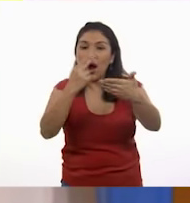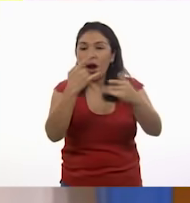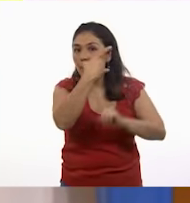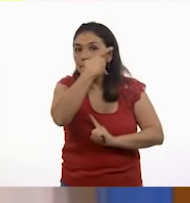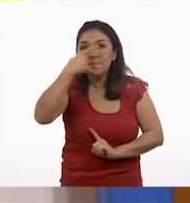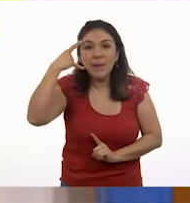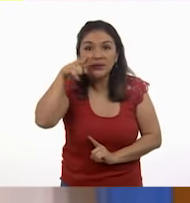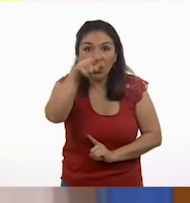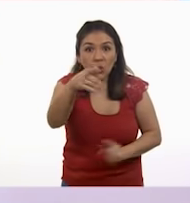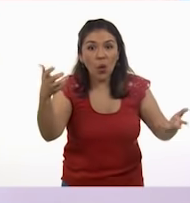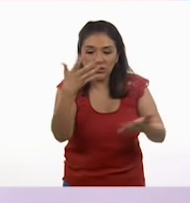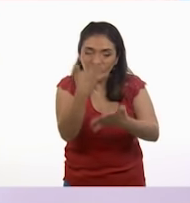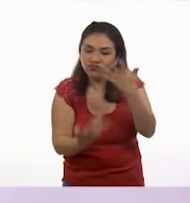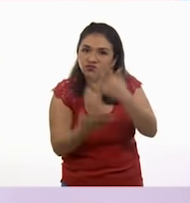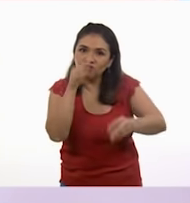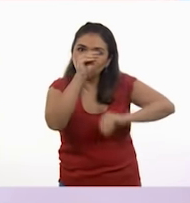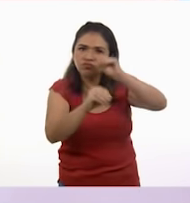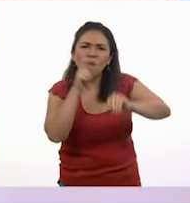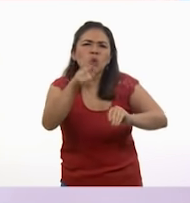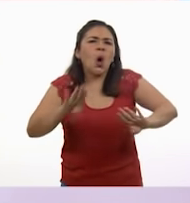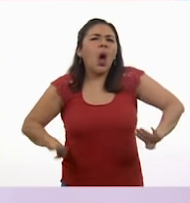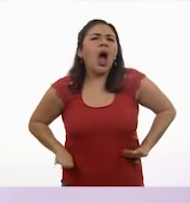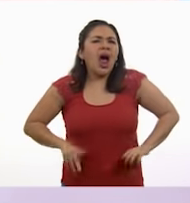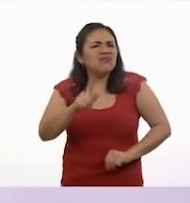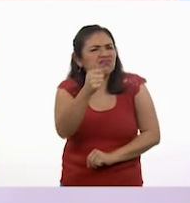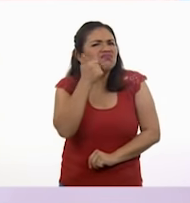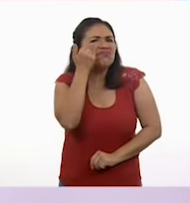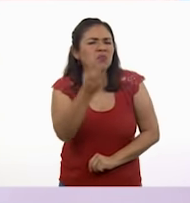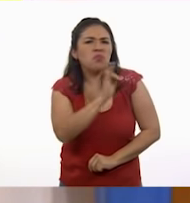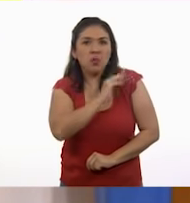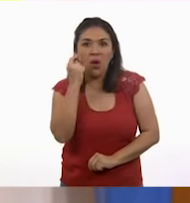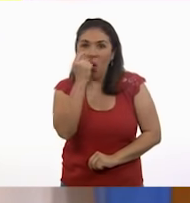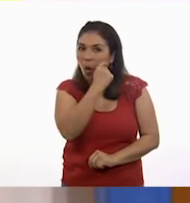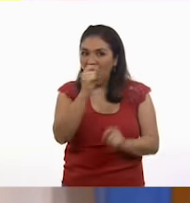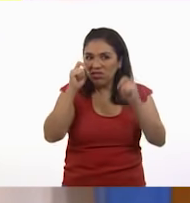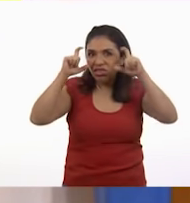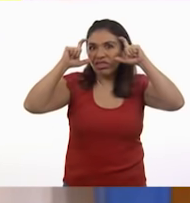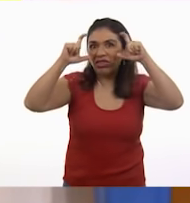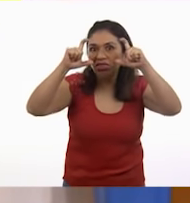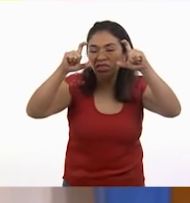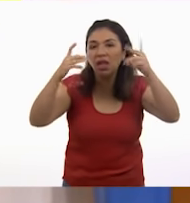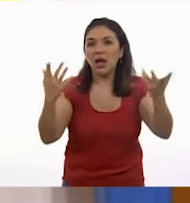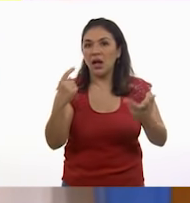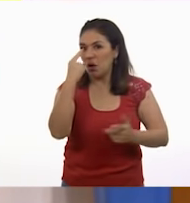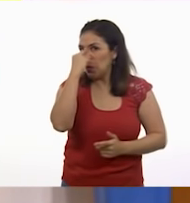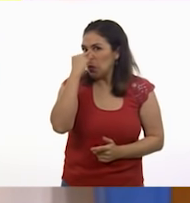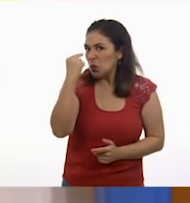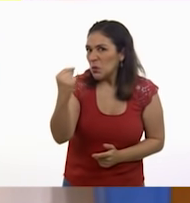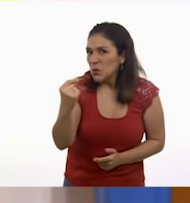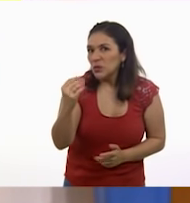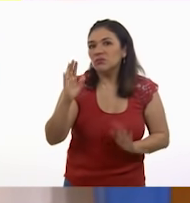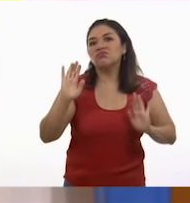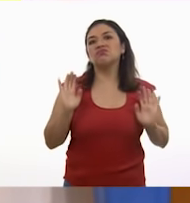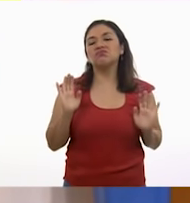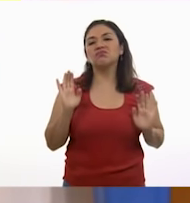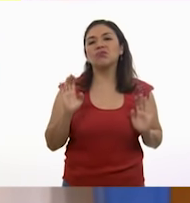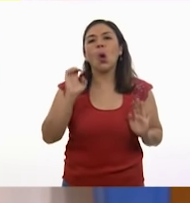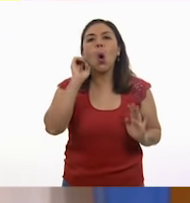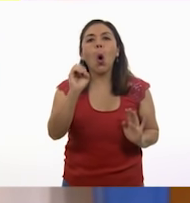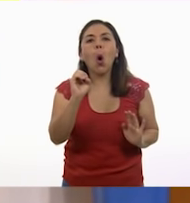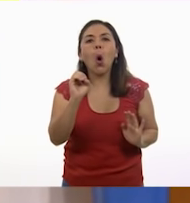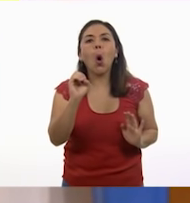bidimensional con los rasgos que tú quieras vista puede ser a lo mejor ojos grandes puede ser nariz larga puede ser